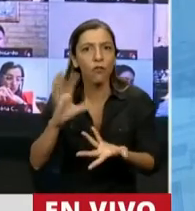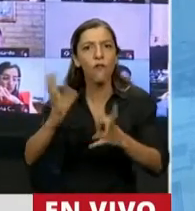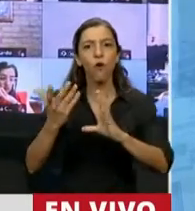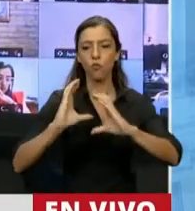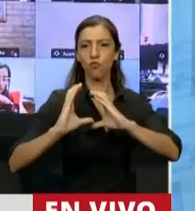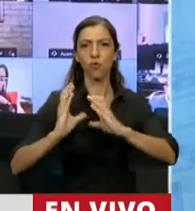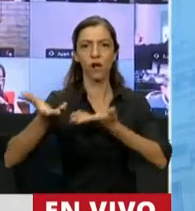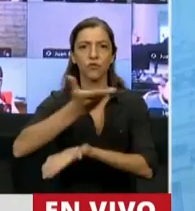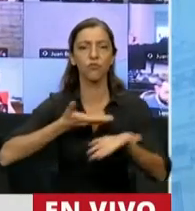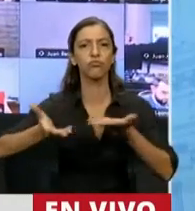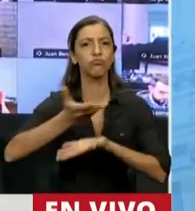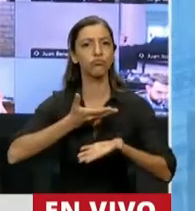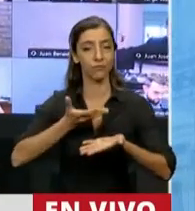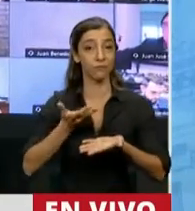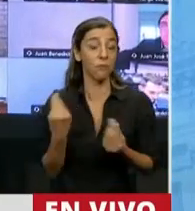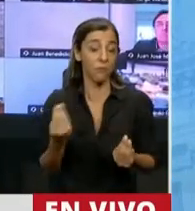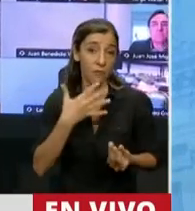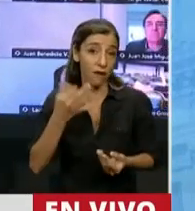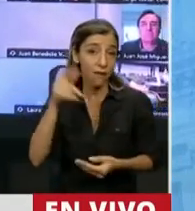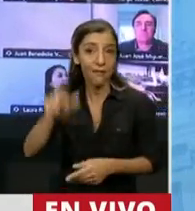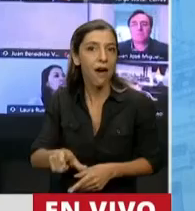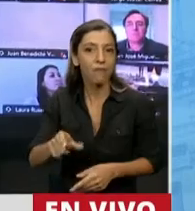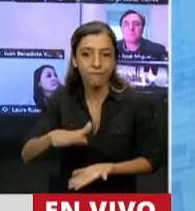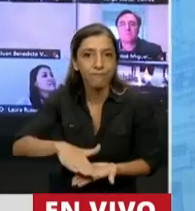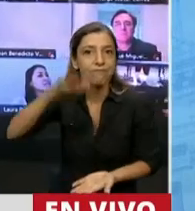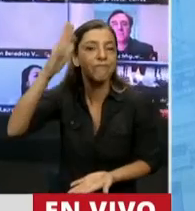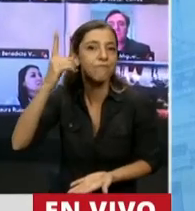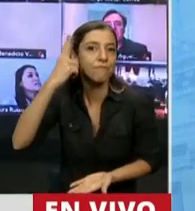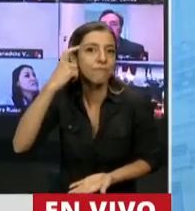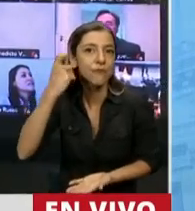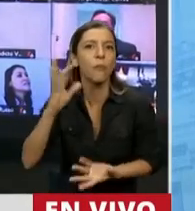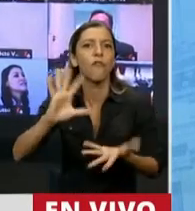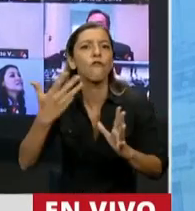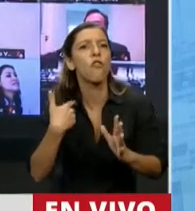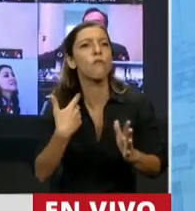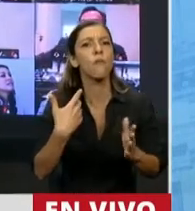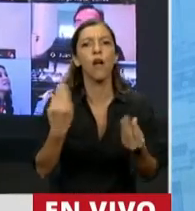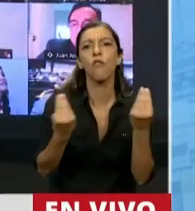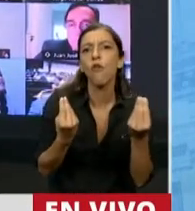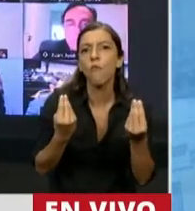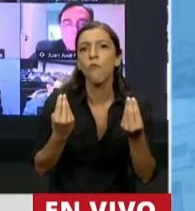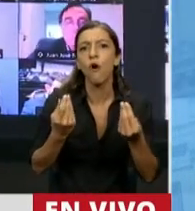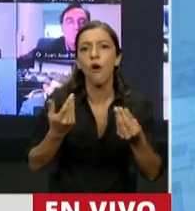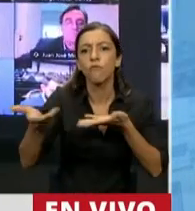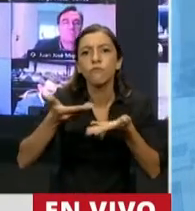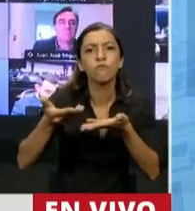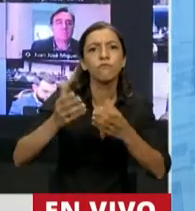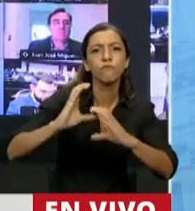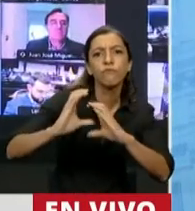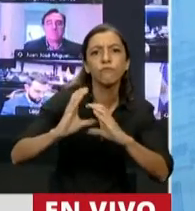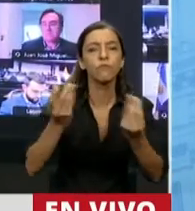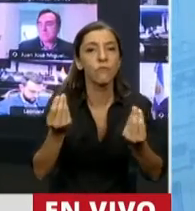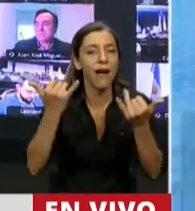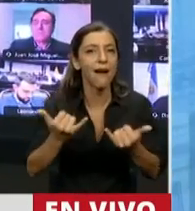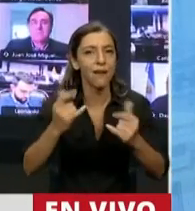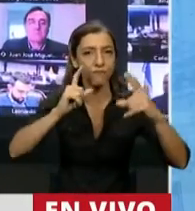aprendió a relacionarse. No solamente se relaciona uno cuando se ve cara a cara, se relaciona con los gestos, con las actitudes, con la